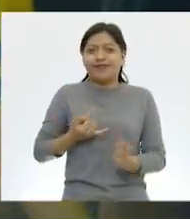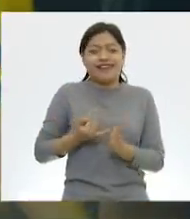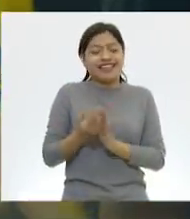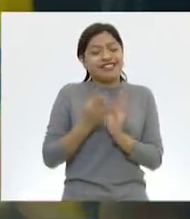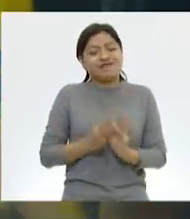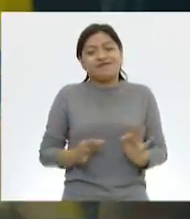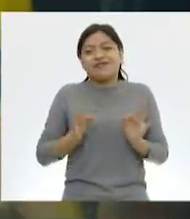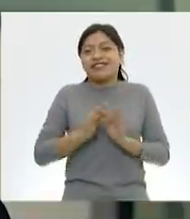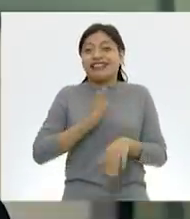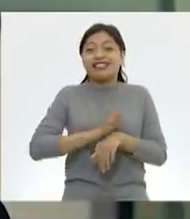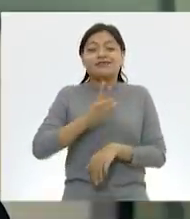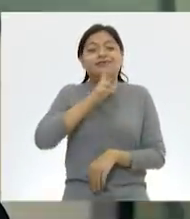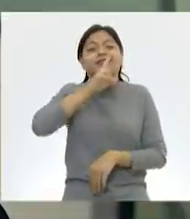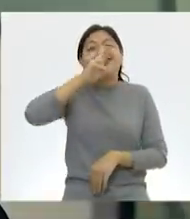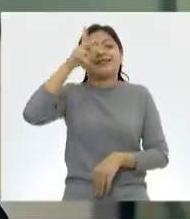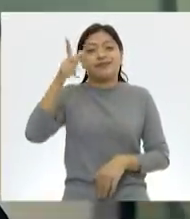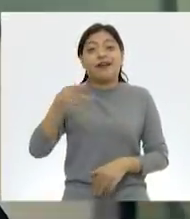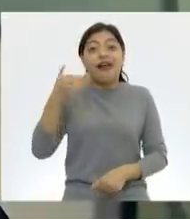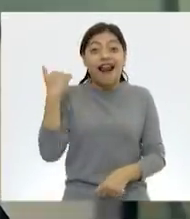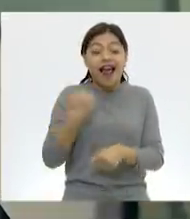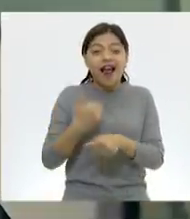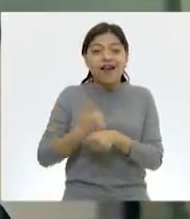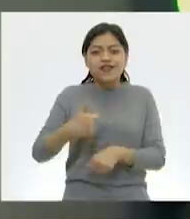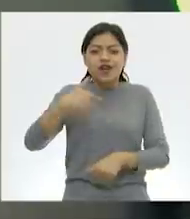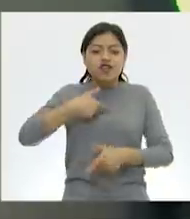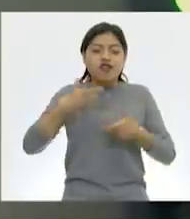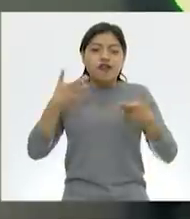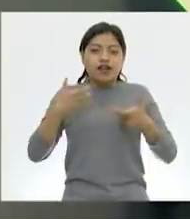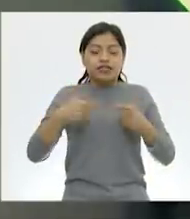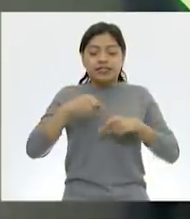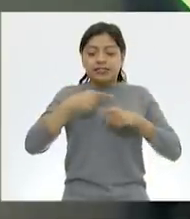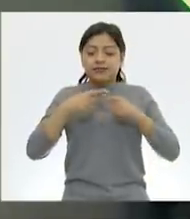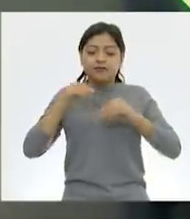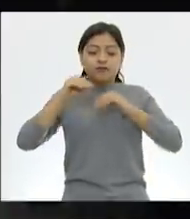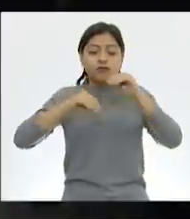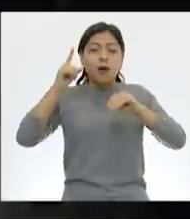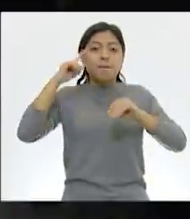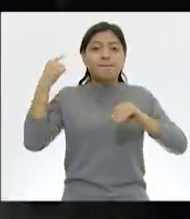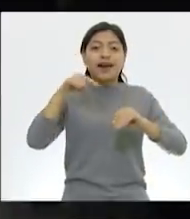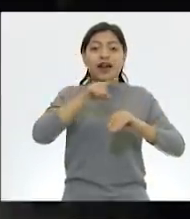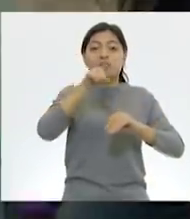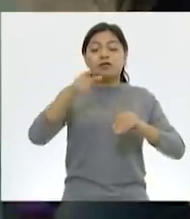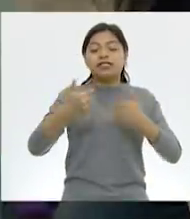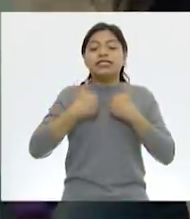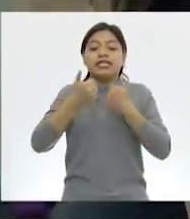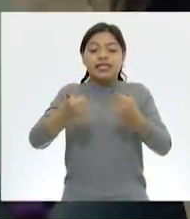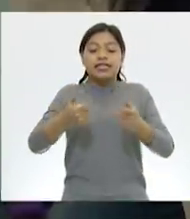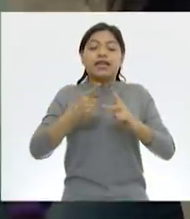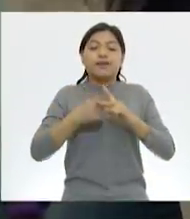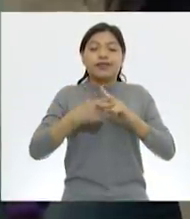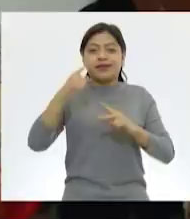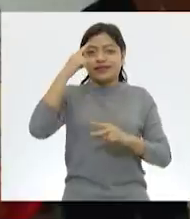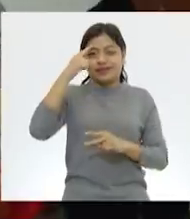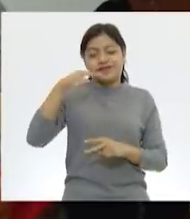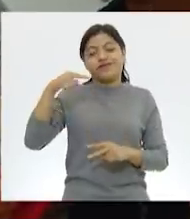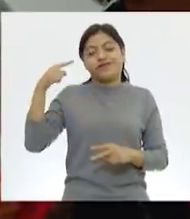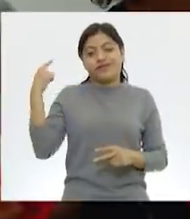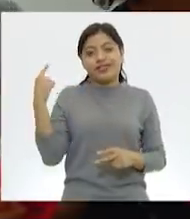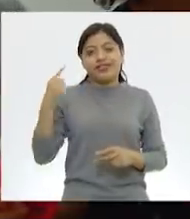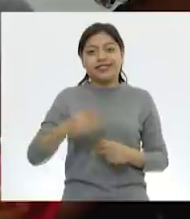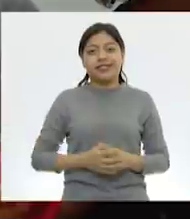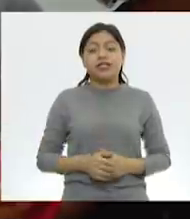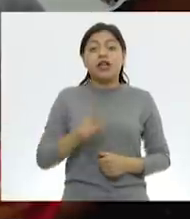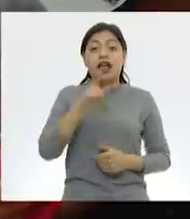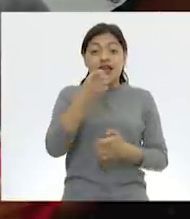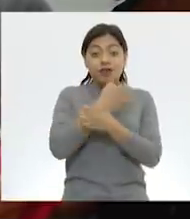decisiones que he tomado. Ahora diseño dispositivos que ayudan a que entendamos conceptos abstractos de matemáticas y física para así